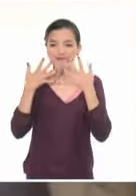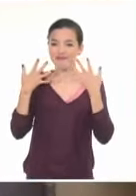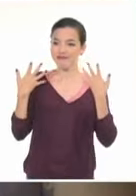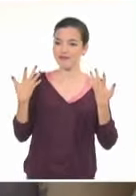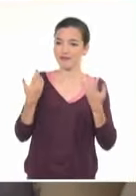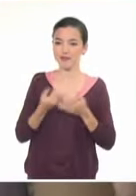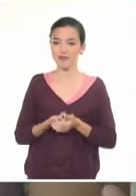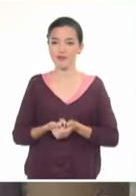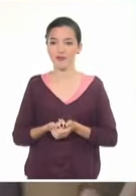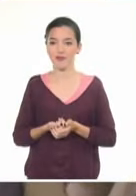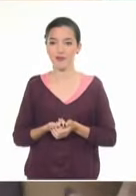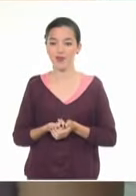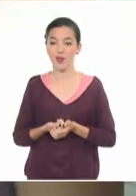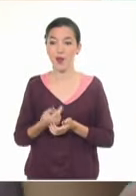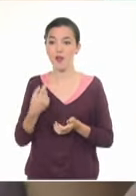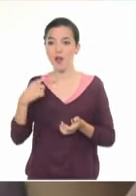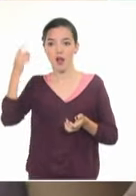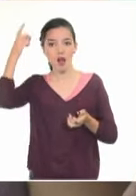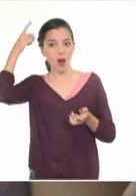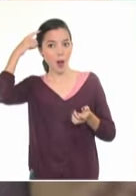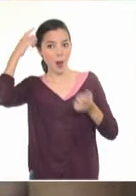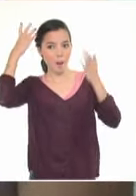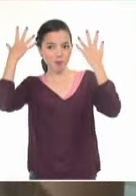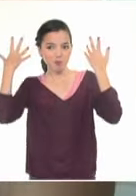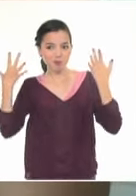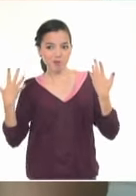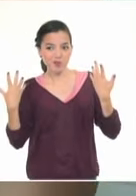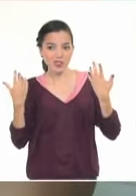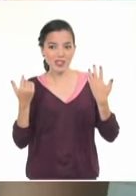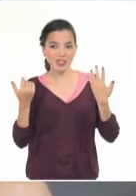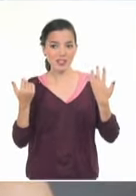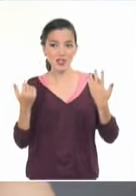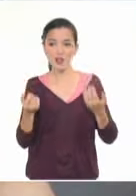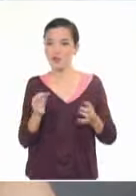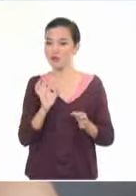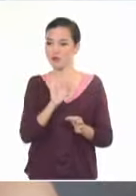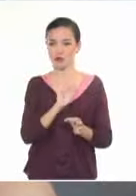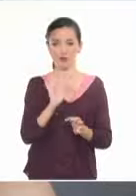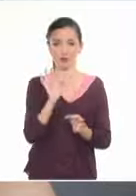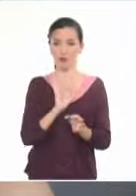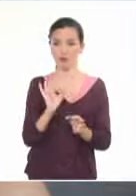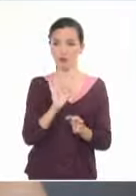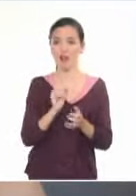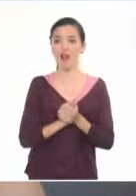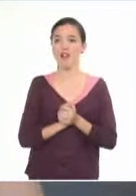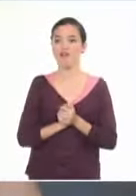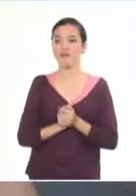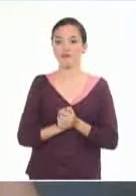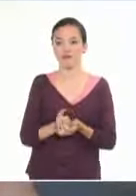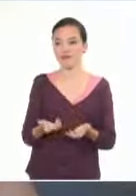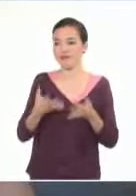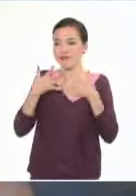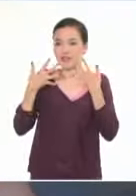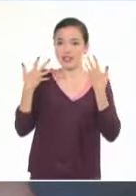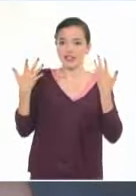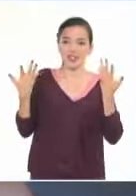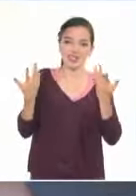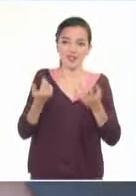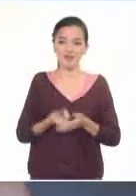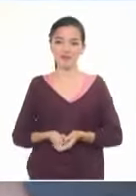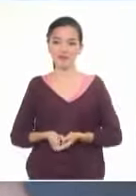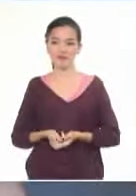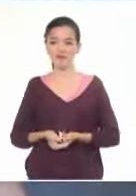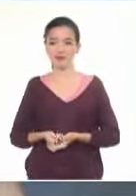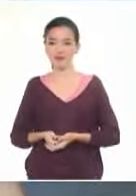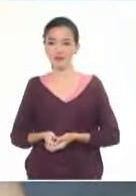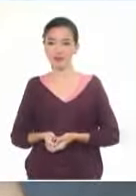llegué y todo el mundo como lo con mi peluca y me encantó. Y para mí es muy bueno este proyecto y ojalá que siempre